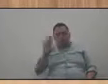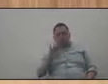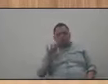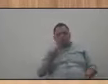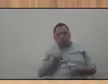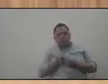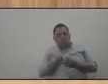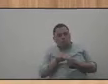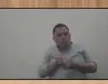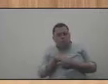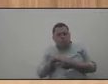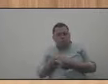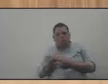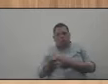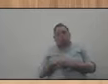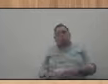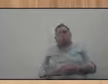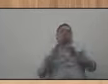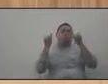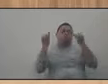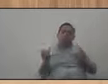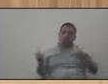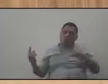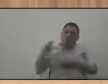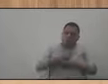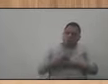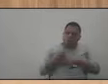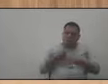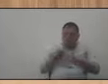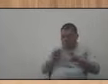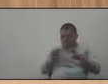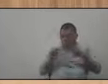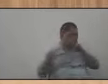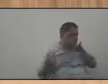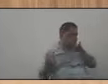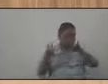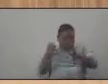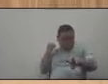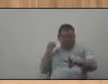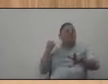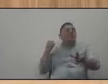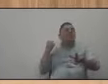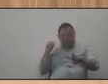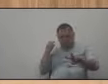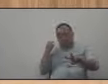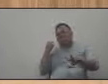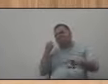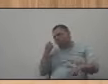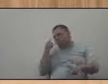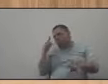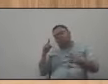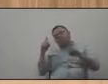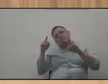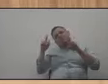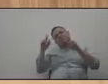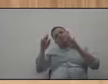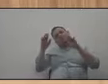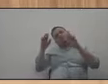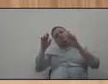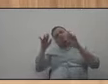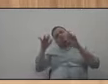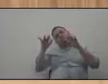casos. Sin embargo, hoy, con una mirada atrás, vimos cómo poco a poco descendían los casos y nos